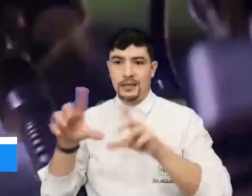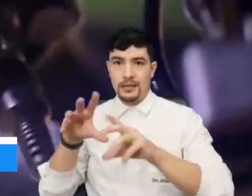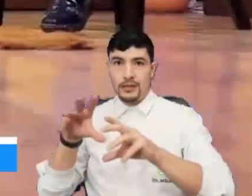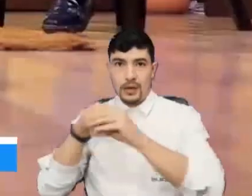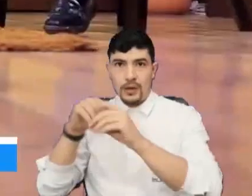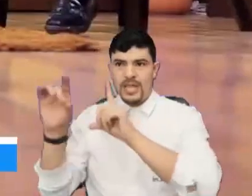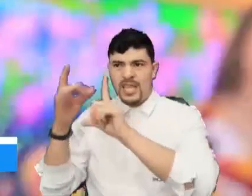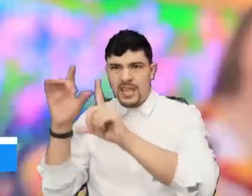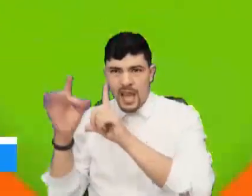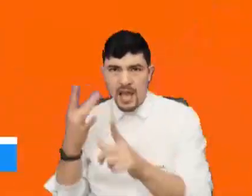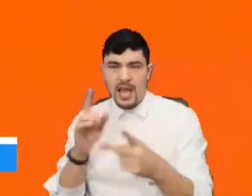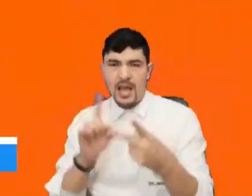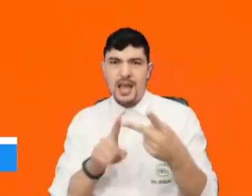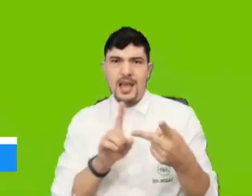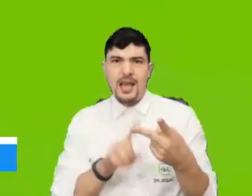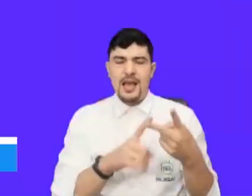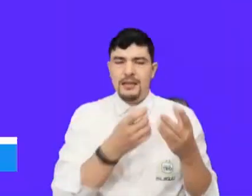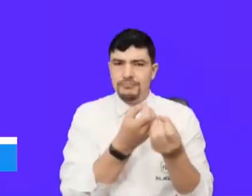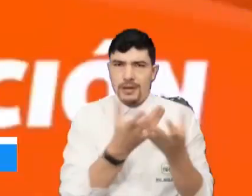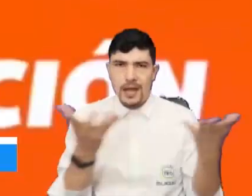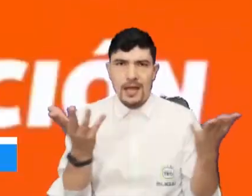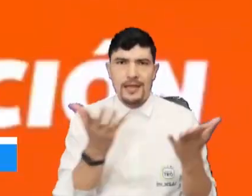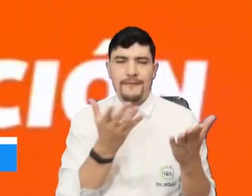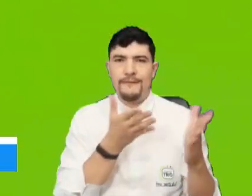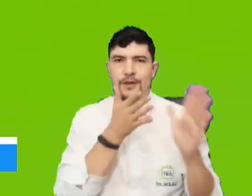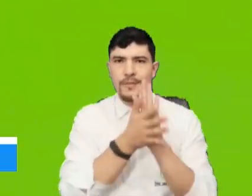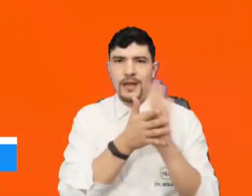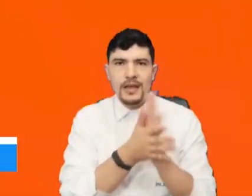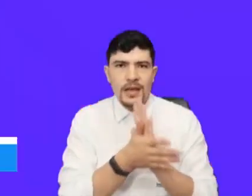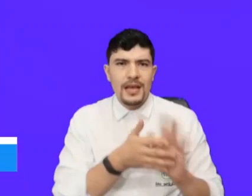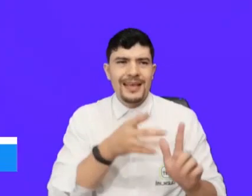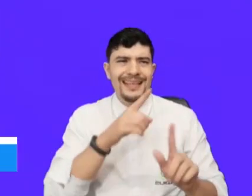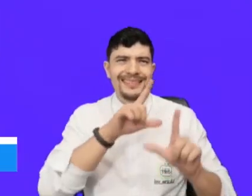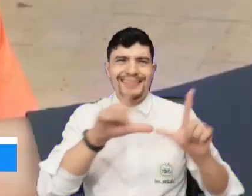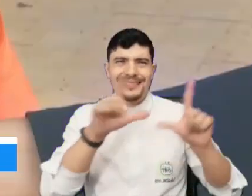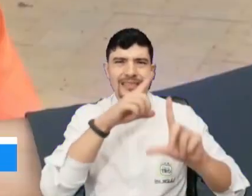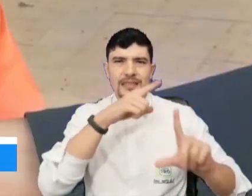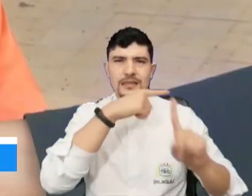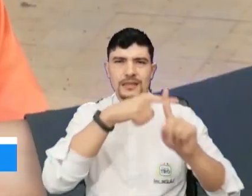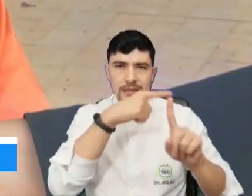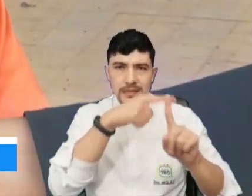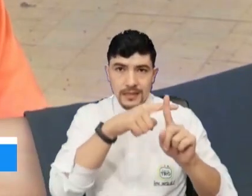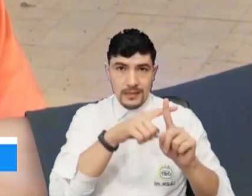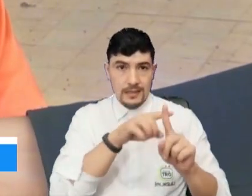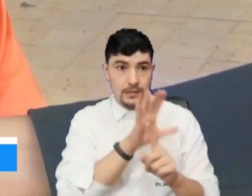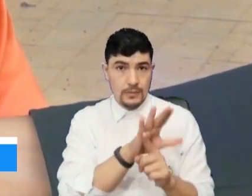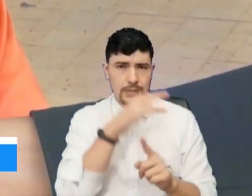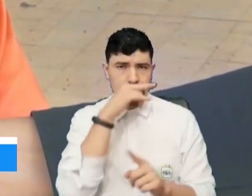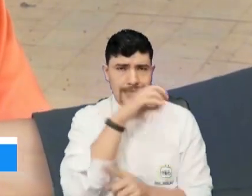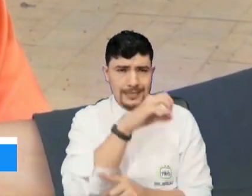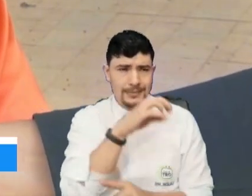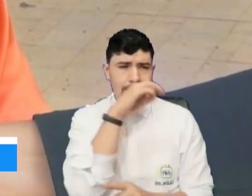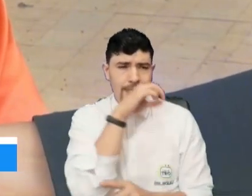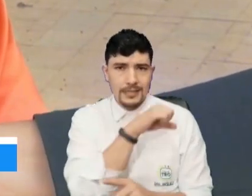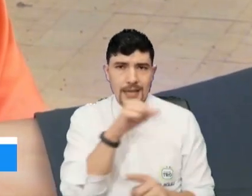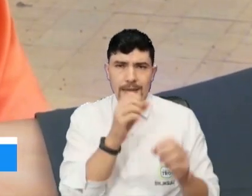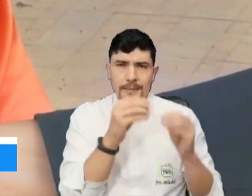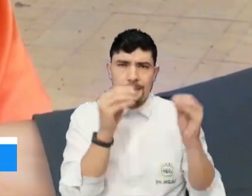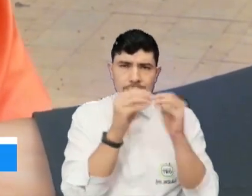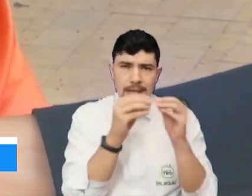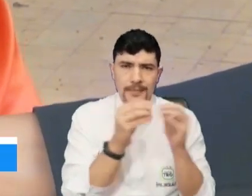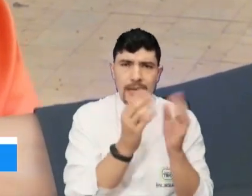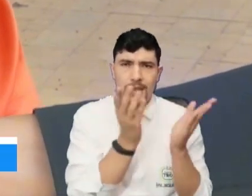contenido educativo a través de la segunda señal. Comprometernos más día a día para ir mejorando, para